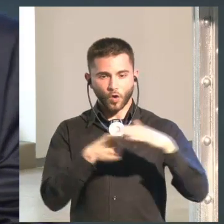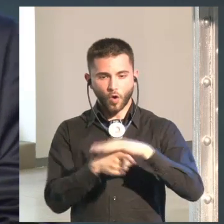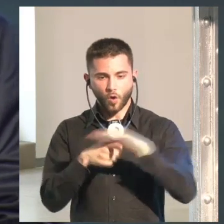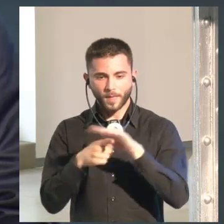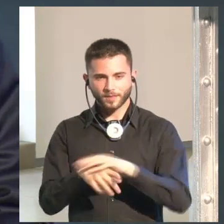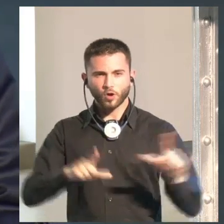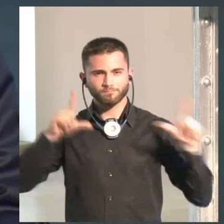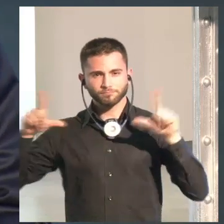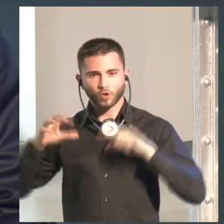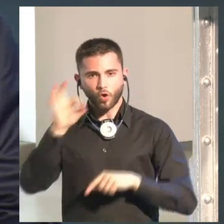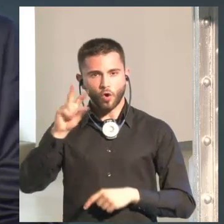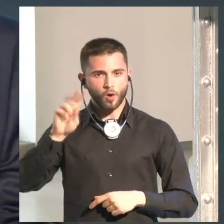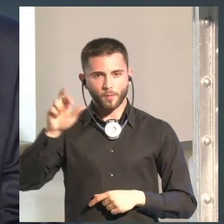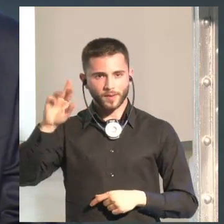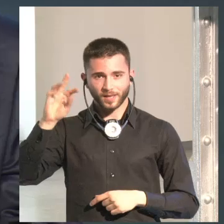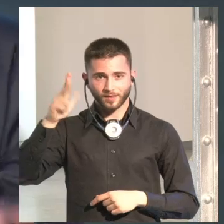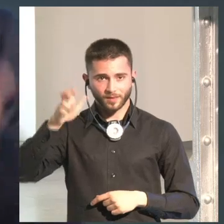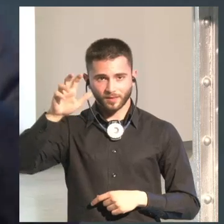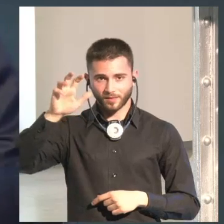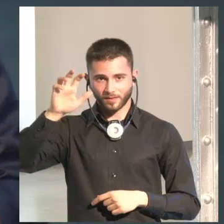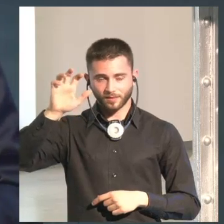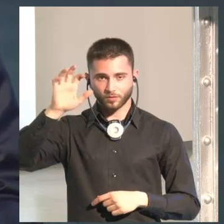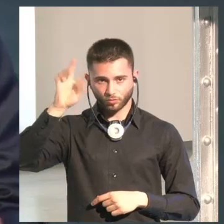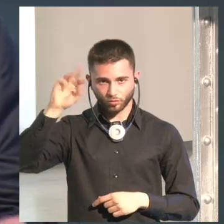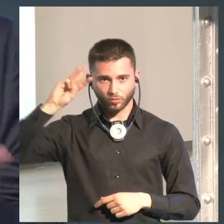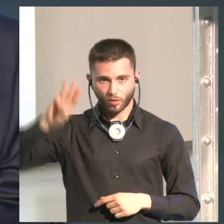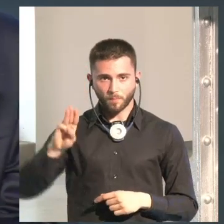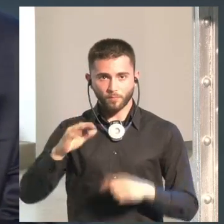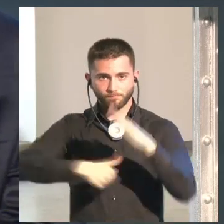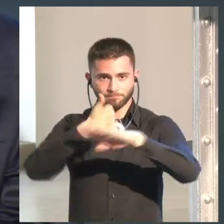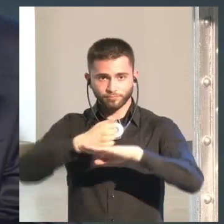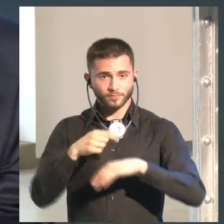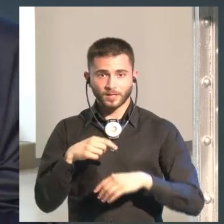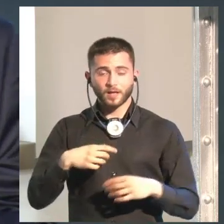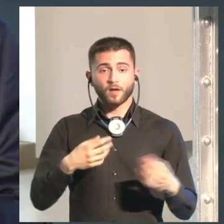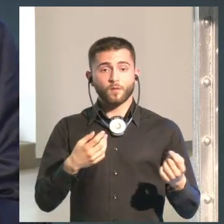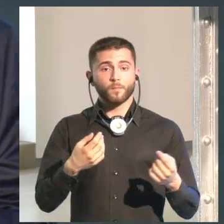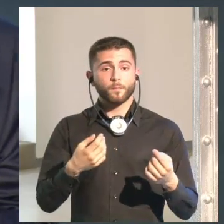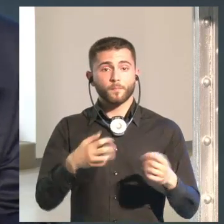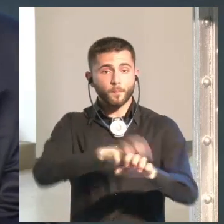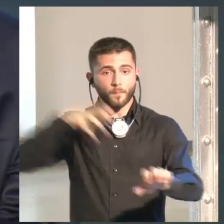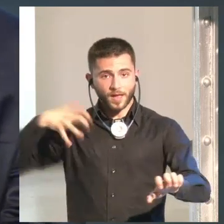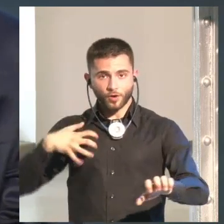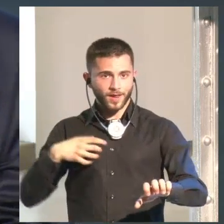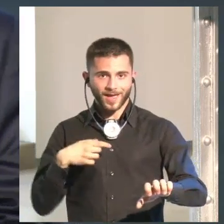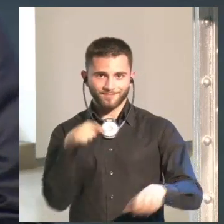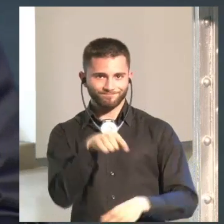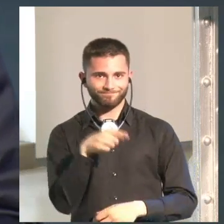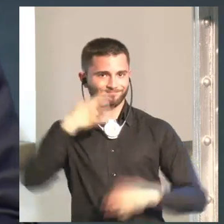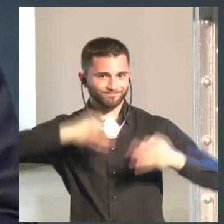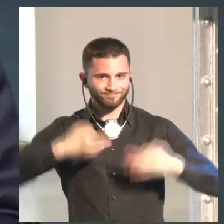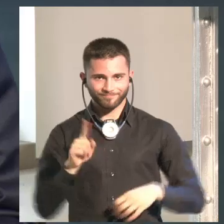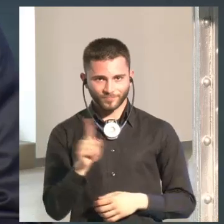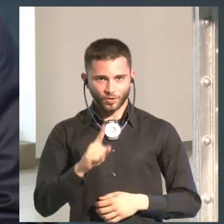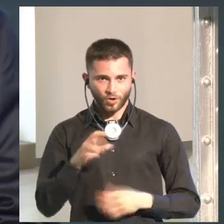the top, en cambio, no necesariamente, y la mayoría de los casos no lo están, situados físicamente en donde se consume el